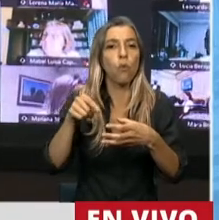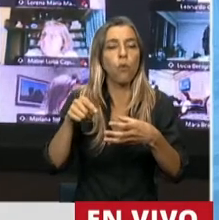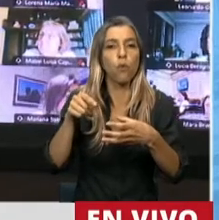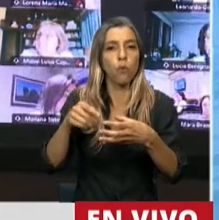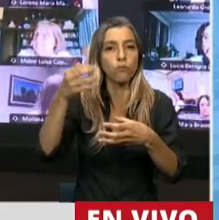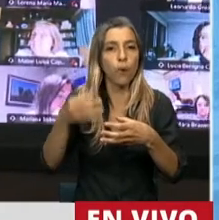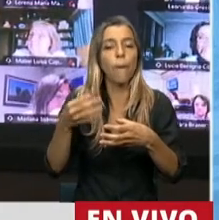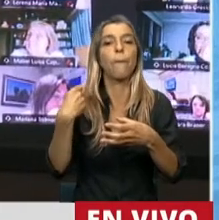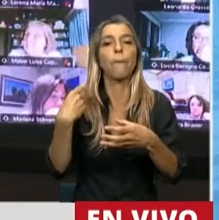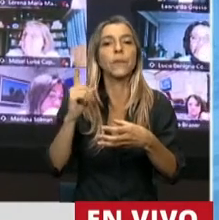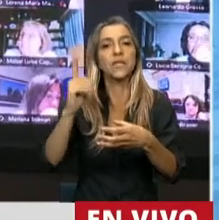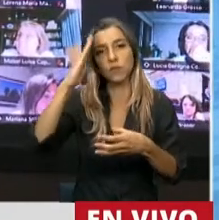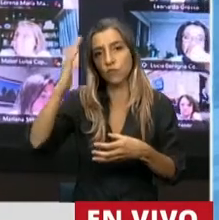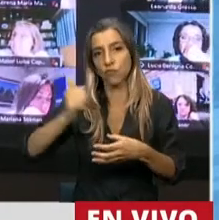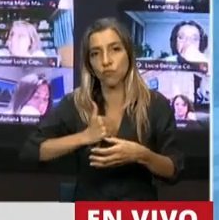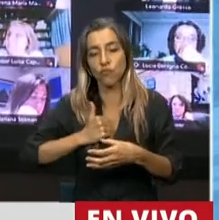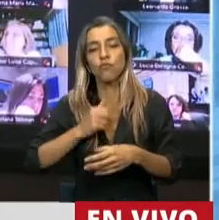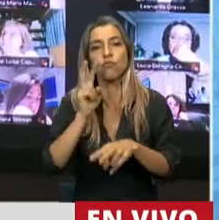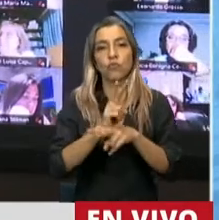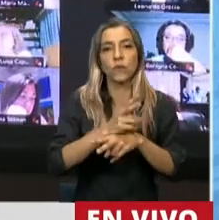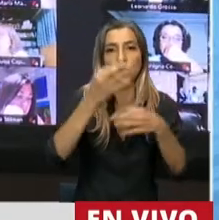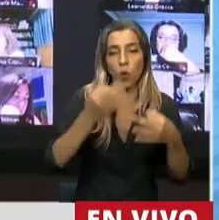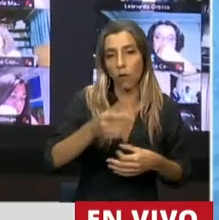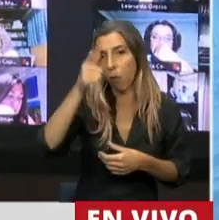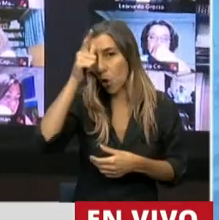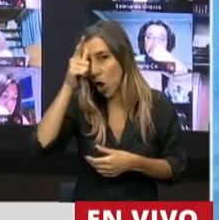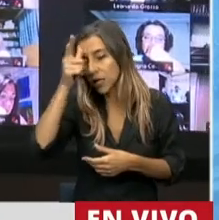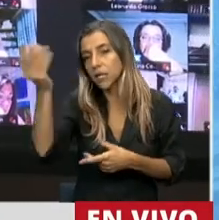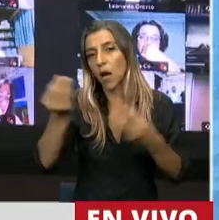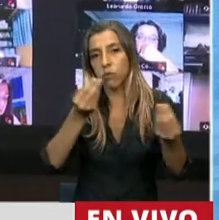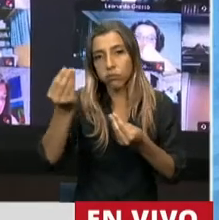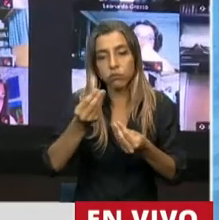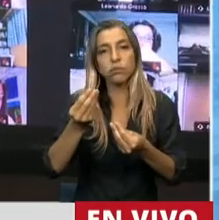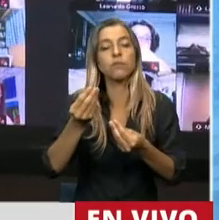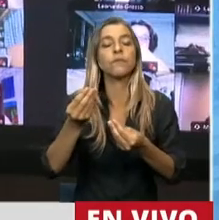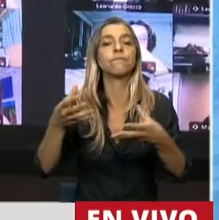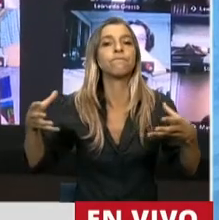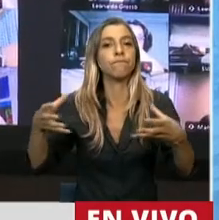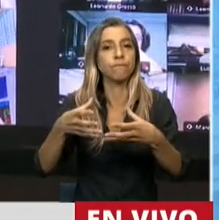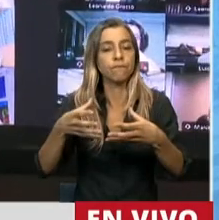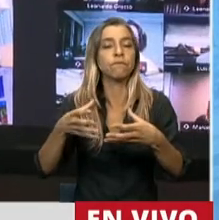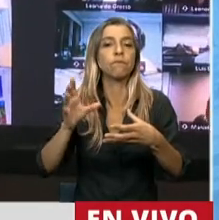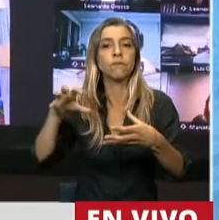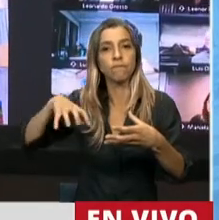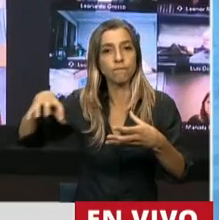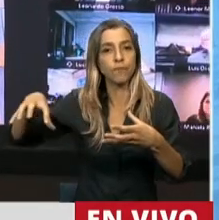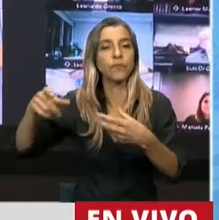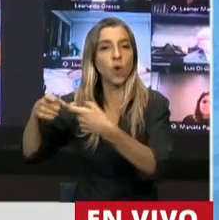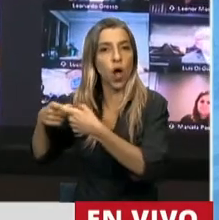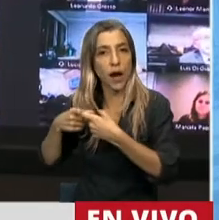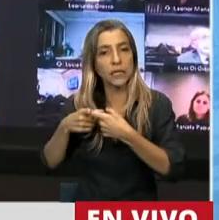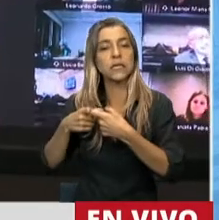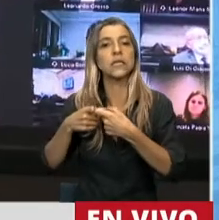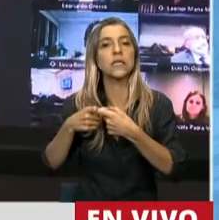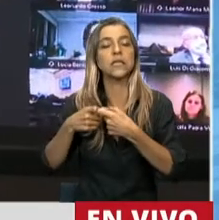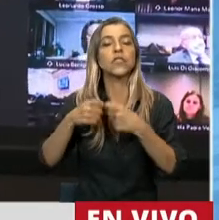personal retirado de las Fuerzas Armadas, de Seguridad, también de Fuerzas Policiales, de instituciones militares, sociedades y también de